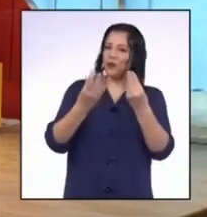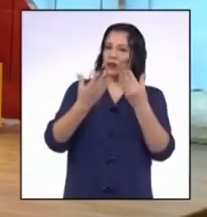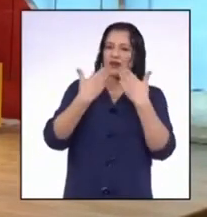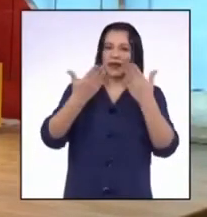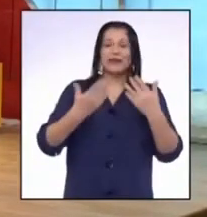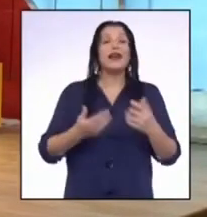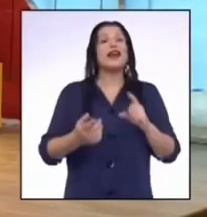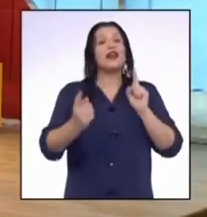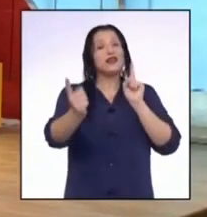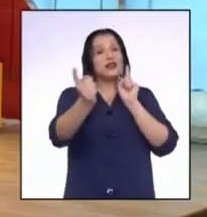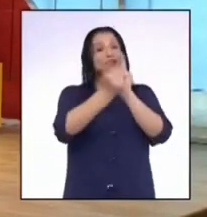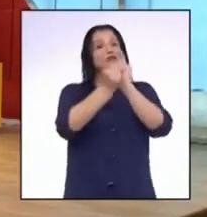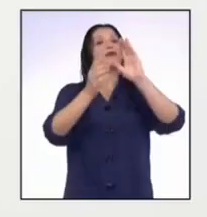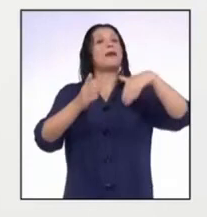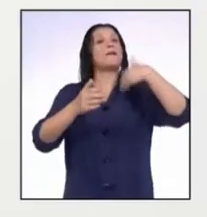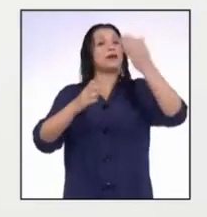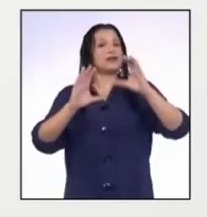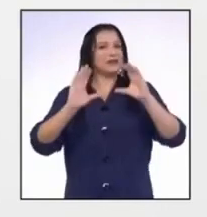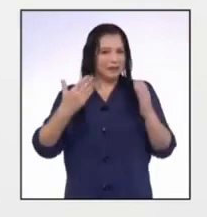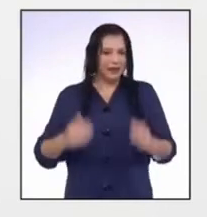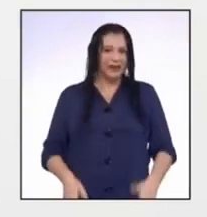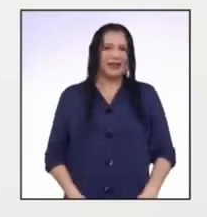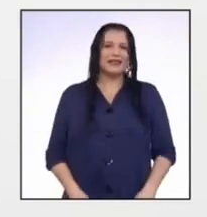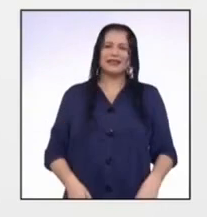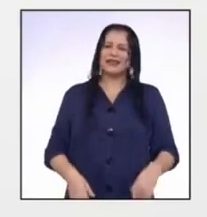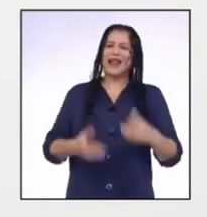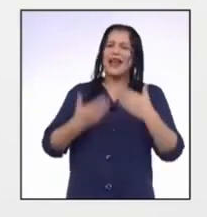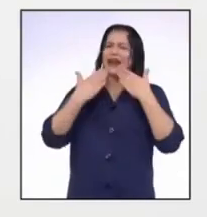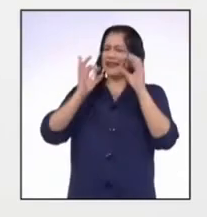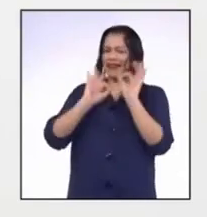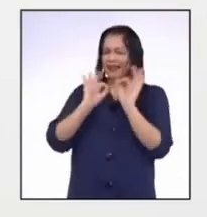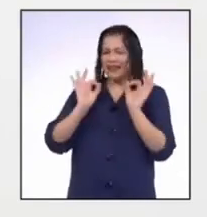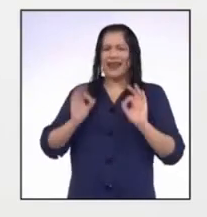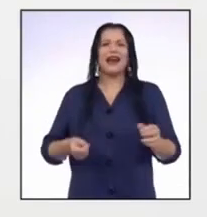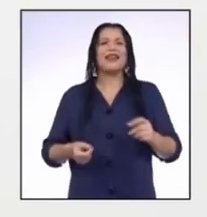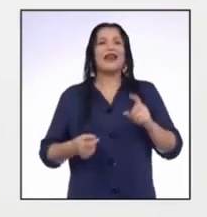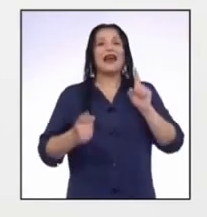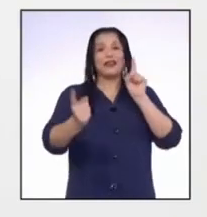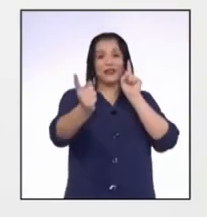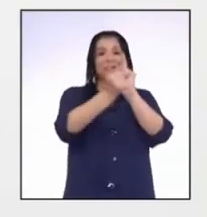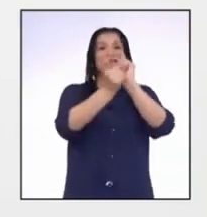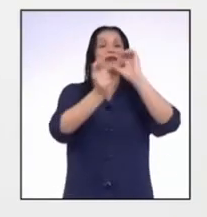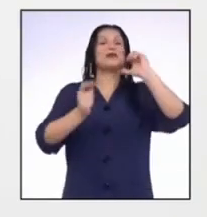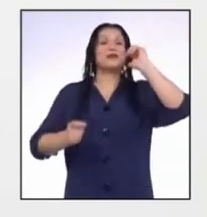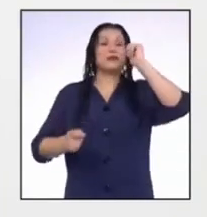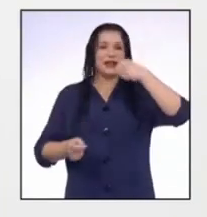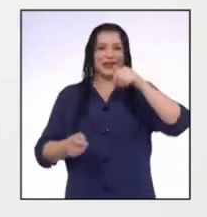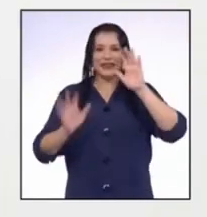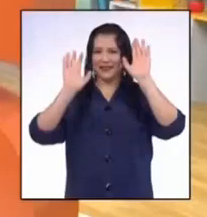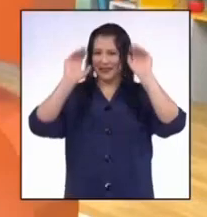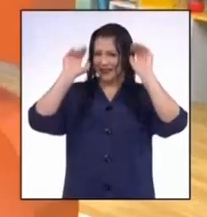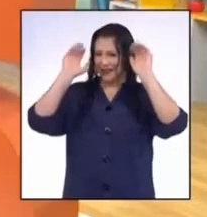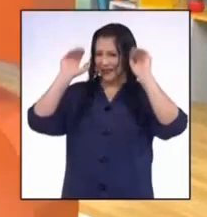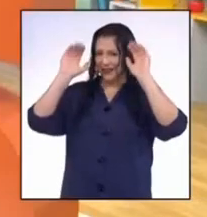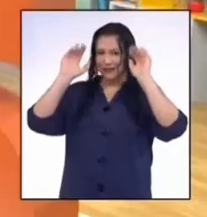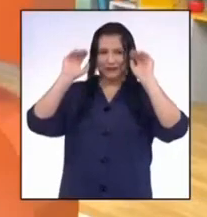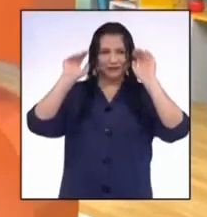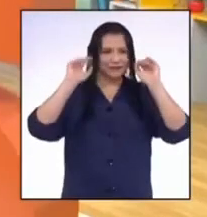Nos vemos en el siguiente programa. Nada que agradecer. Nos vemos mañana.